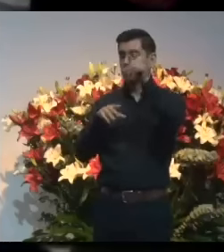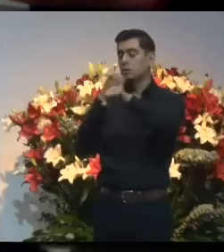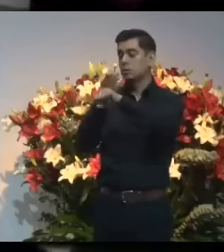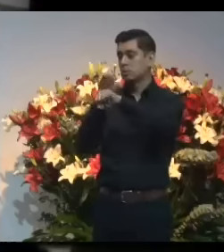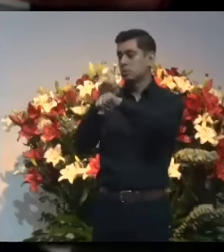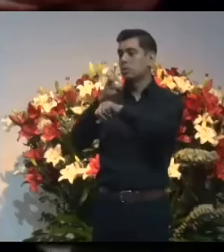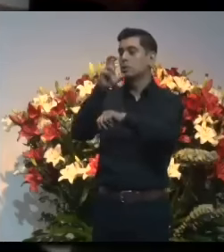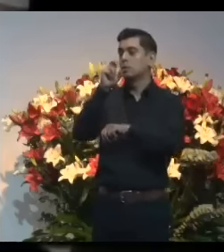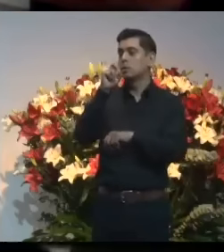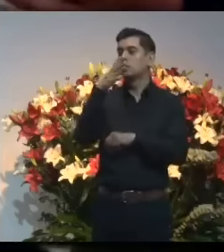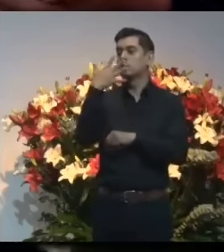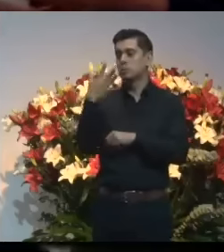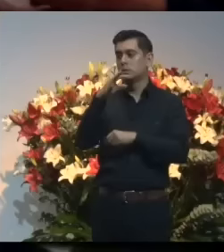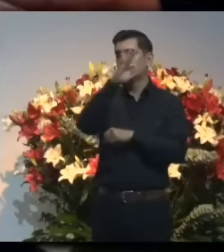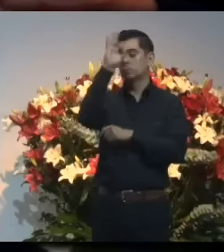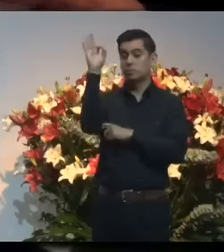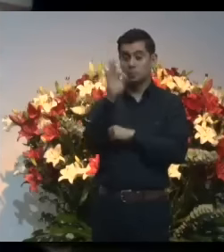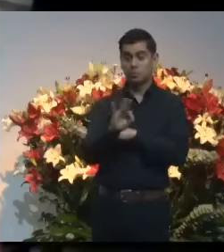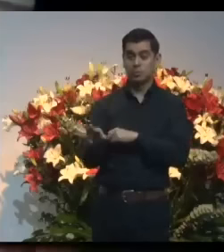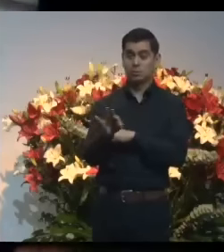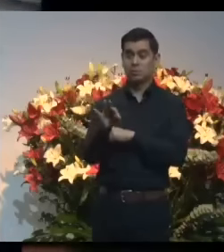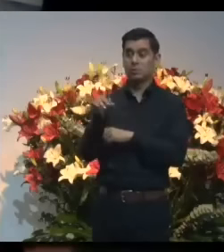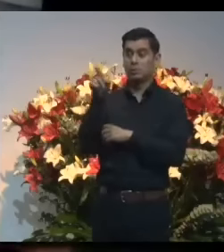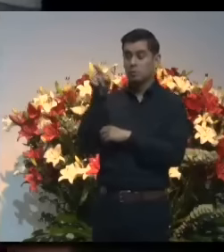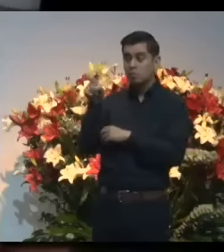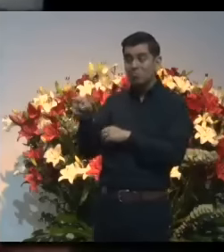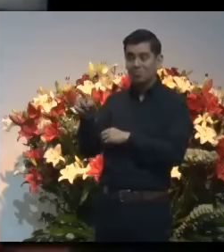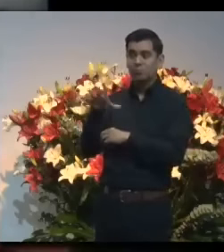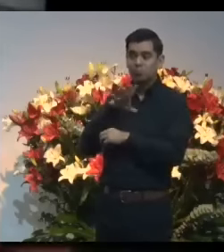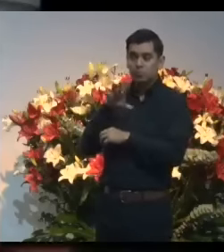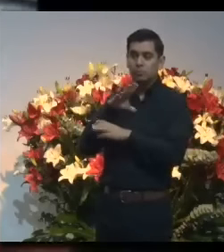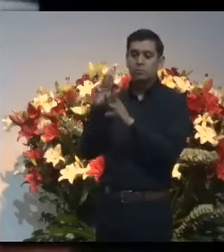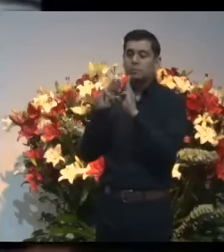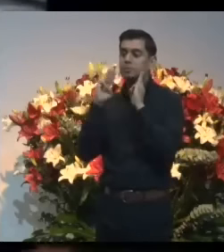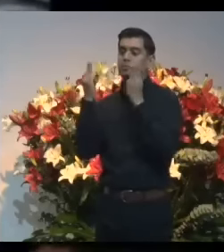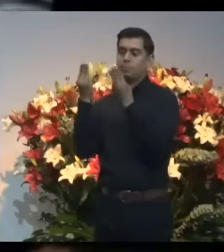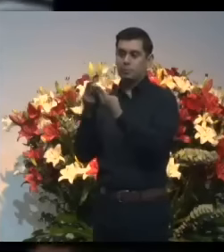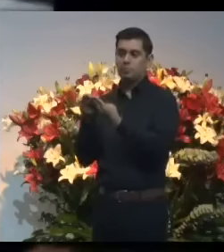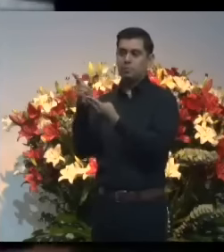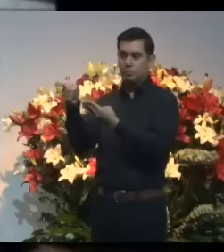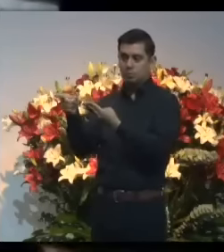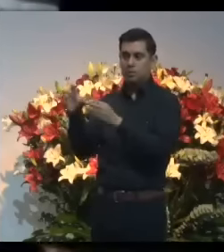del territorio está en manos de la delincuencia organizada. Eso es muy grave.